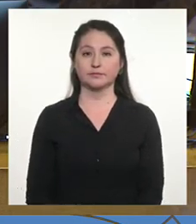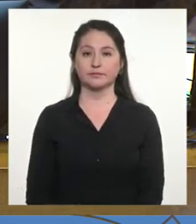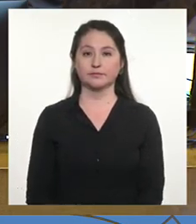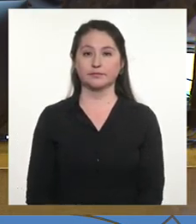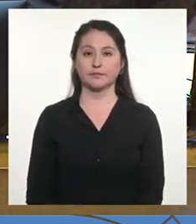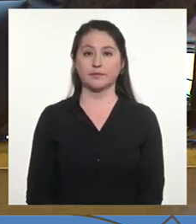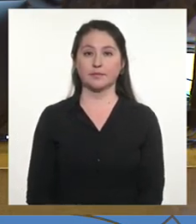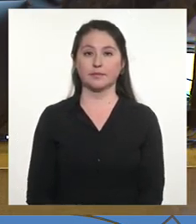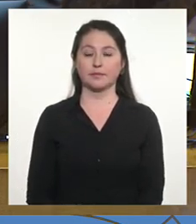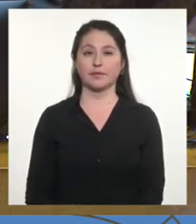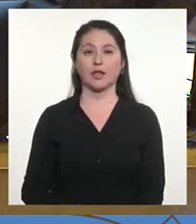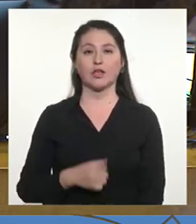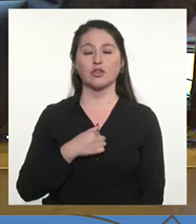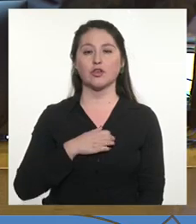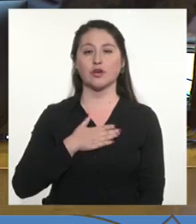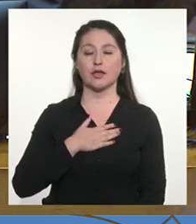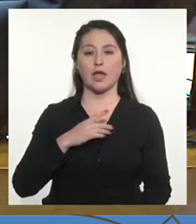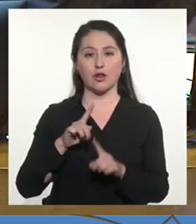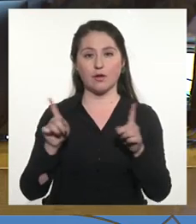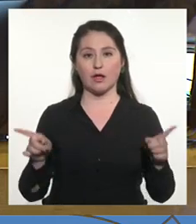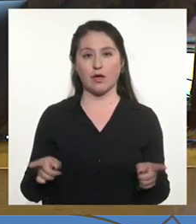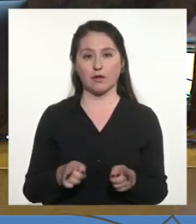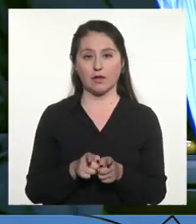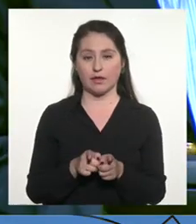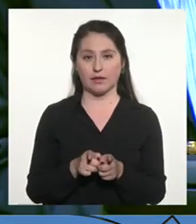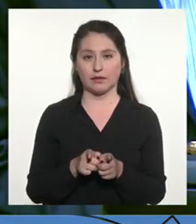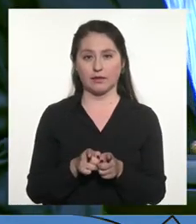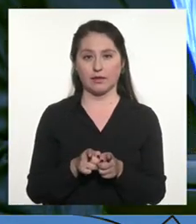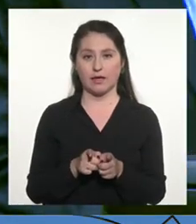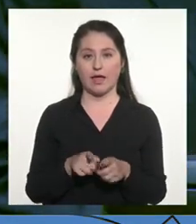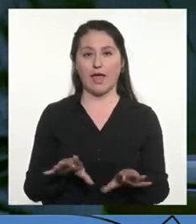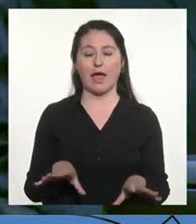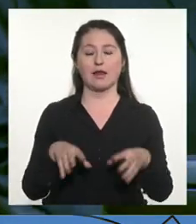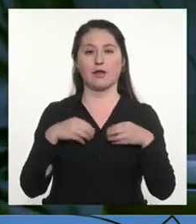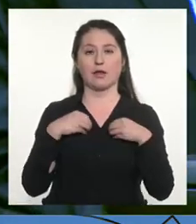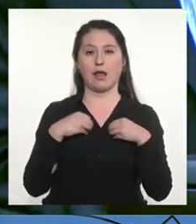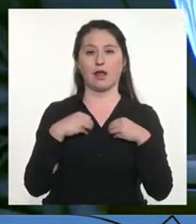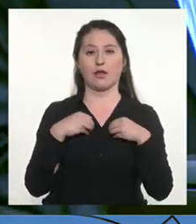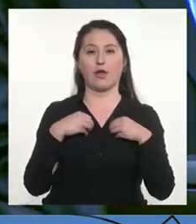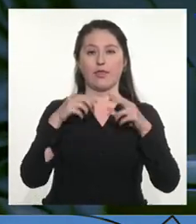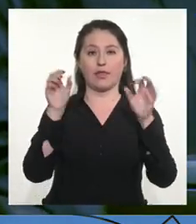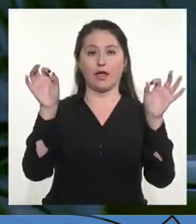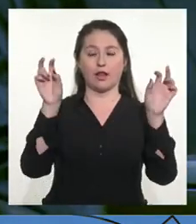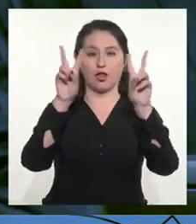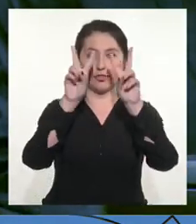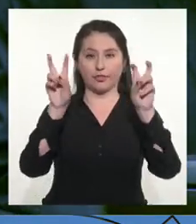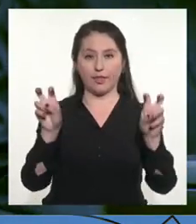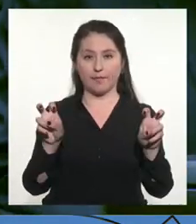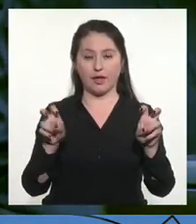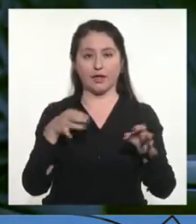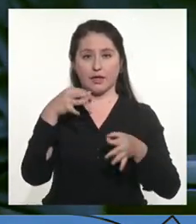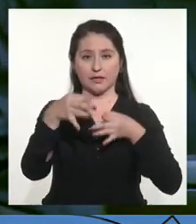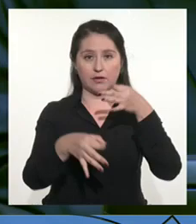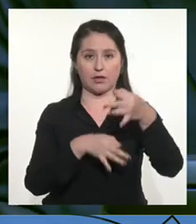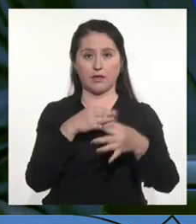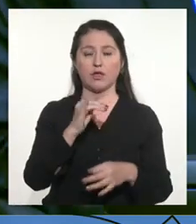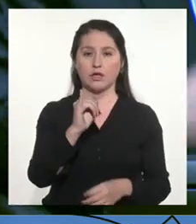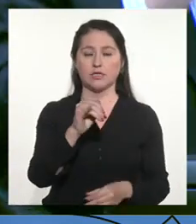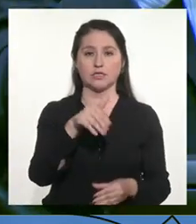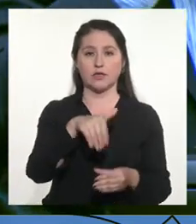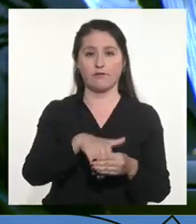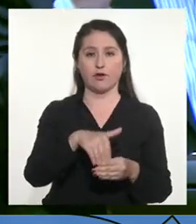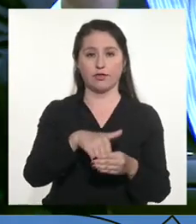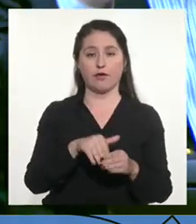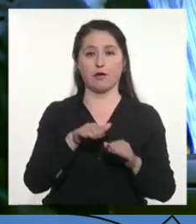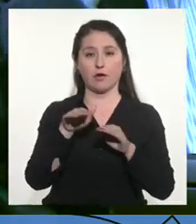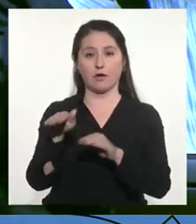presente muy brevemente hacerme cargo de algunas de los temas que se plantearon donde claro se vota a